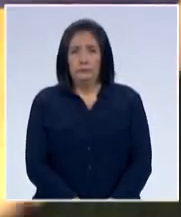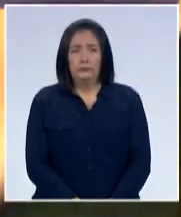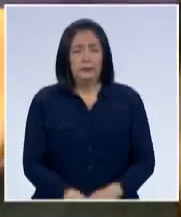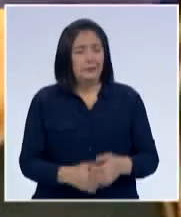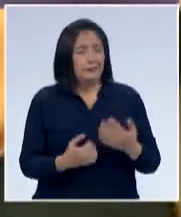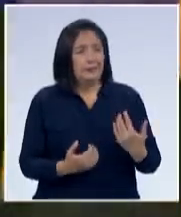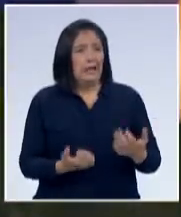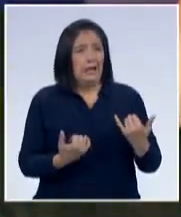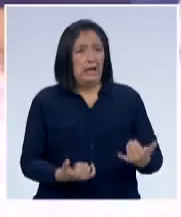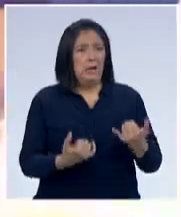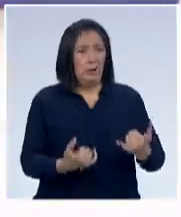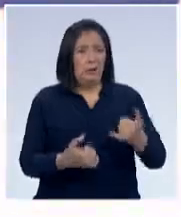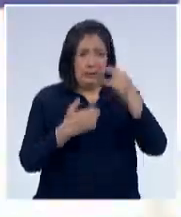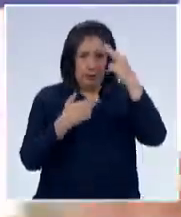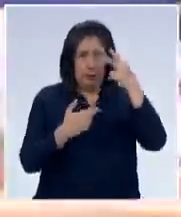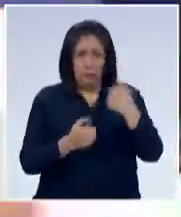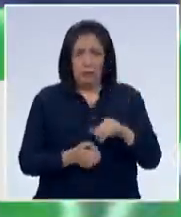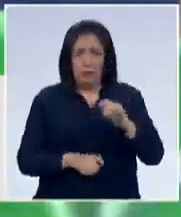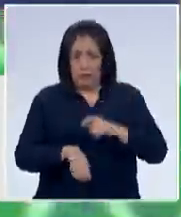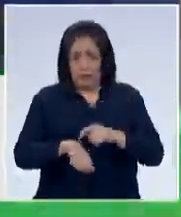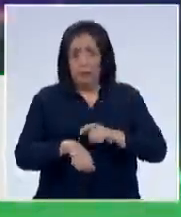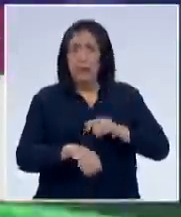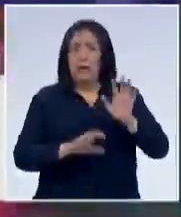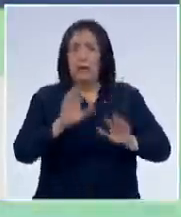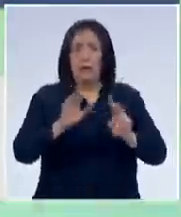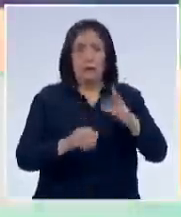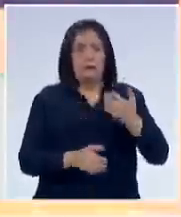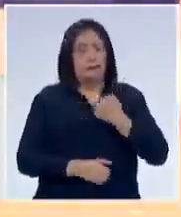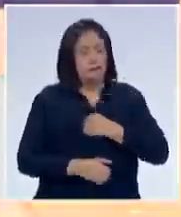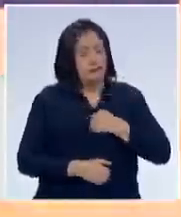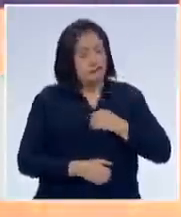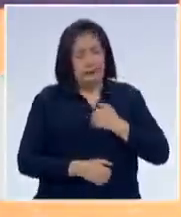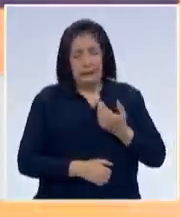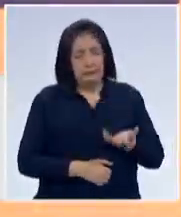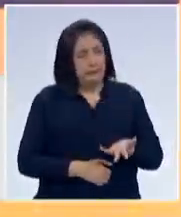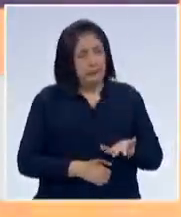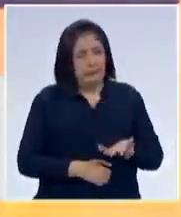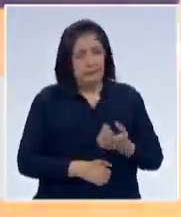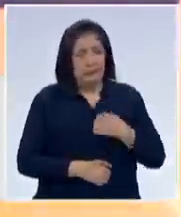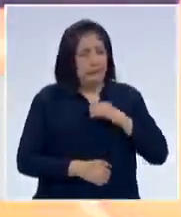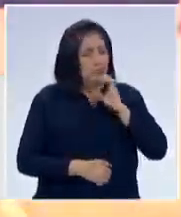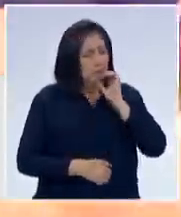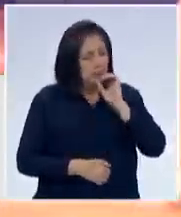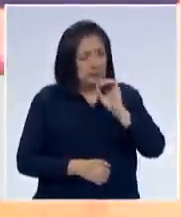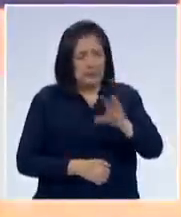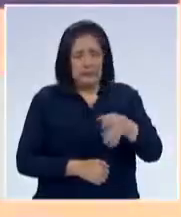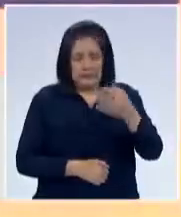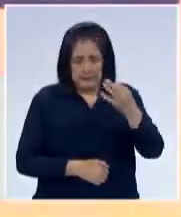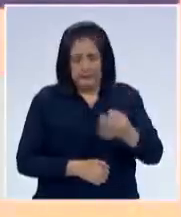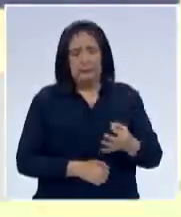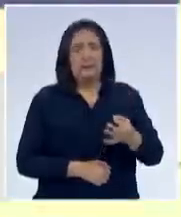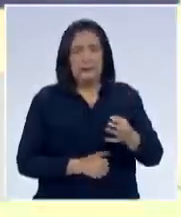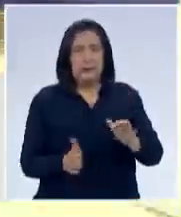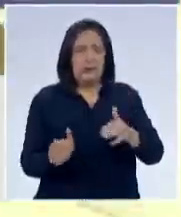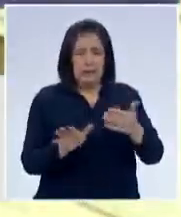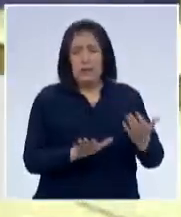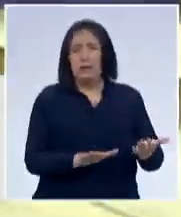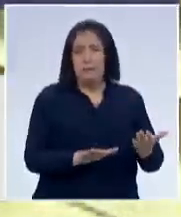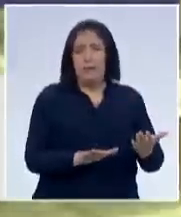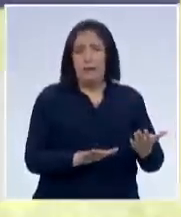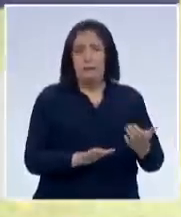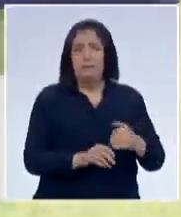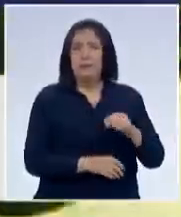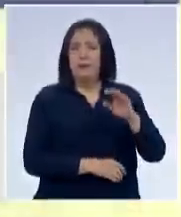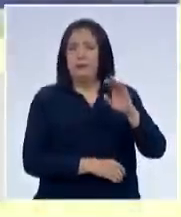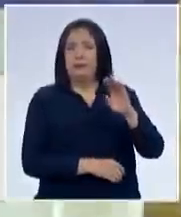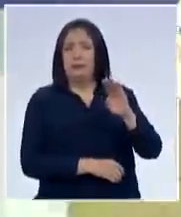Señores, es noticia ahora, son las 12:35. Lamentablemente les tenemos que confirmar la muerte de Mambo Park,